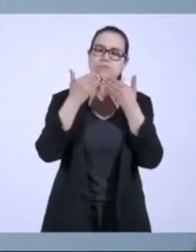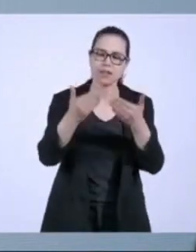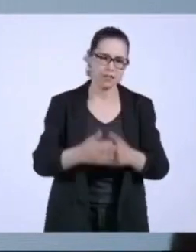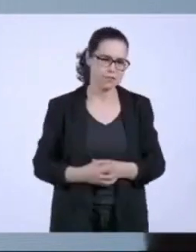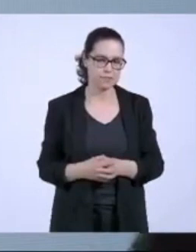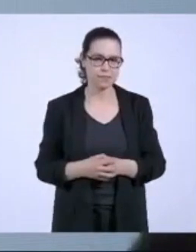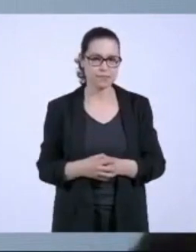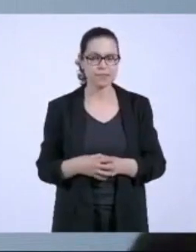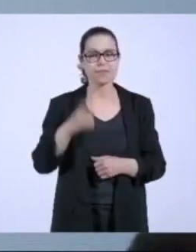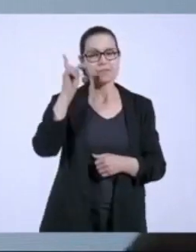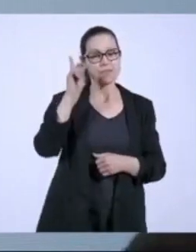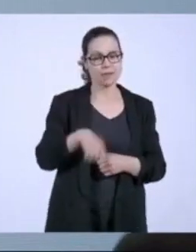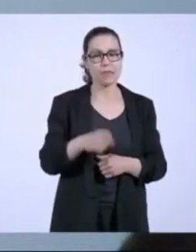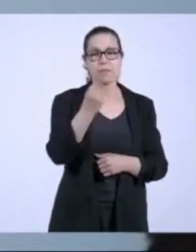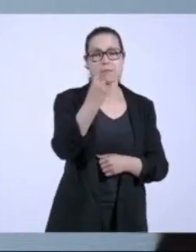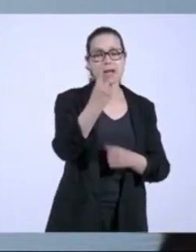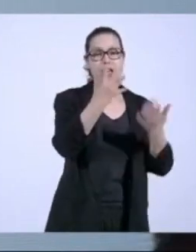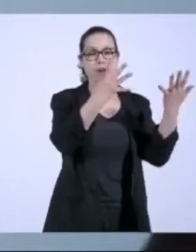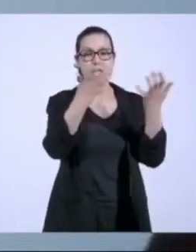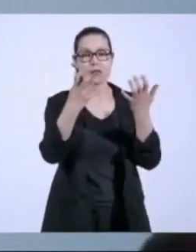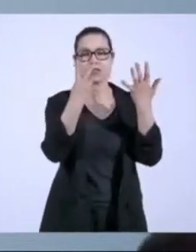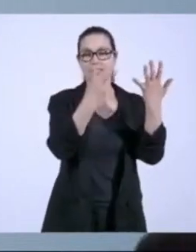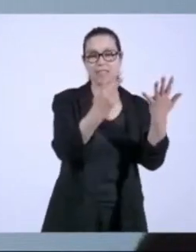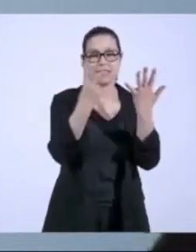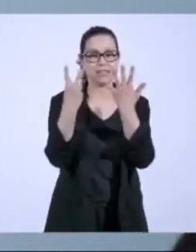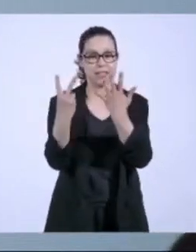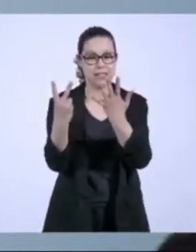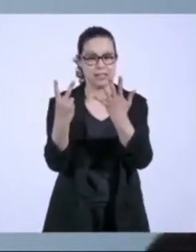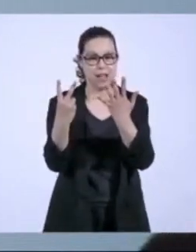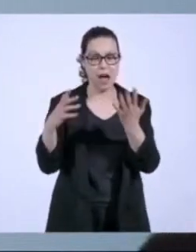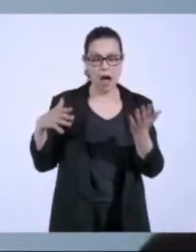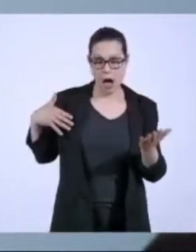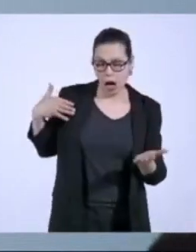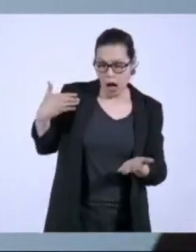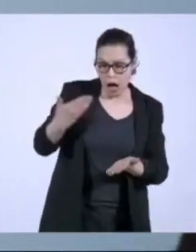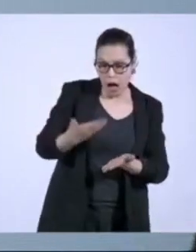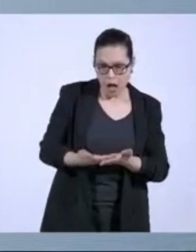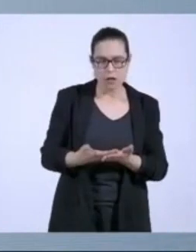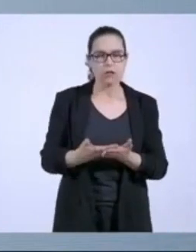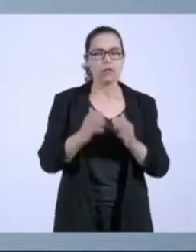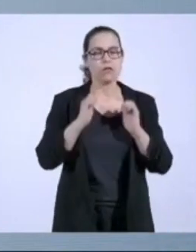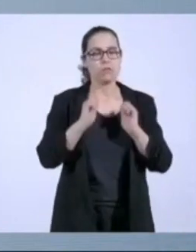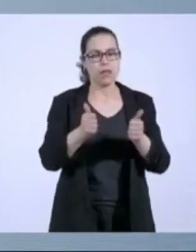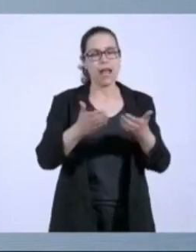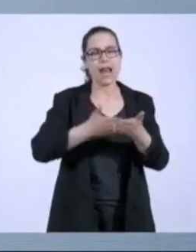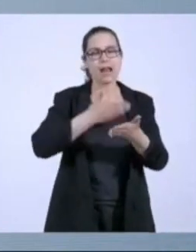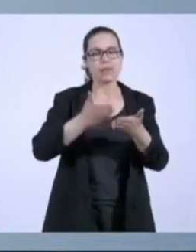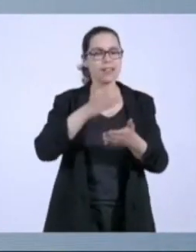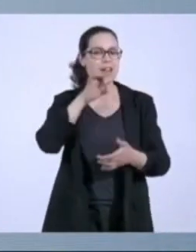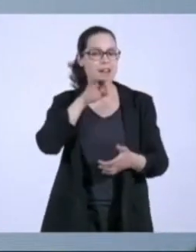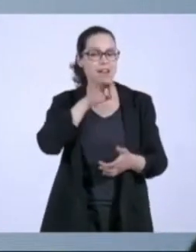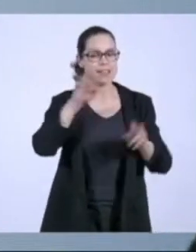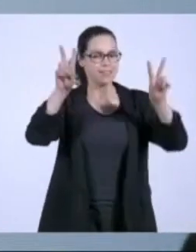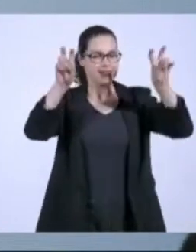aqueles que desde o ano 1977, cando comecei a publicar na revista galega Teima,